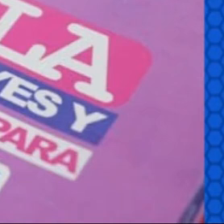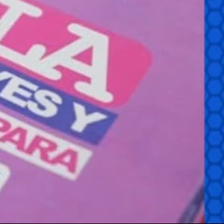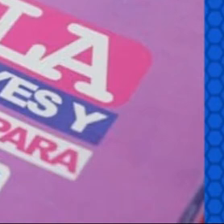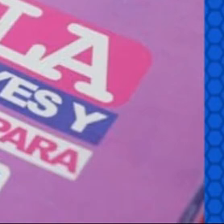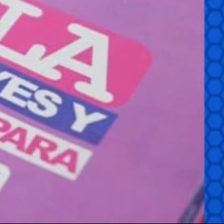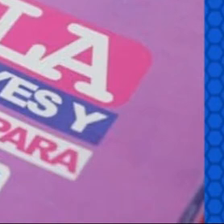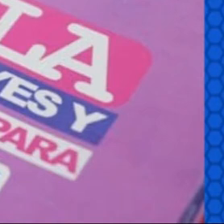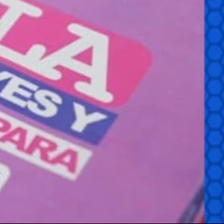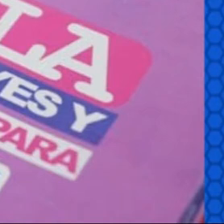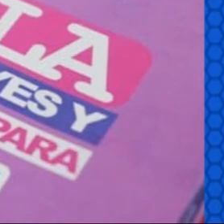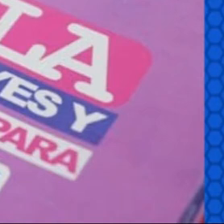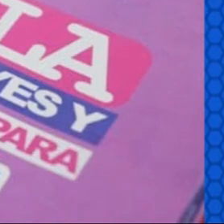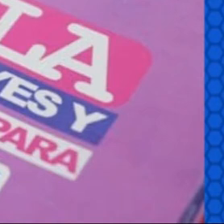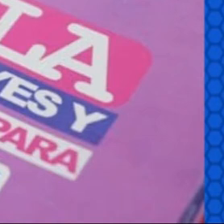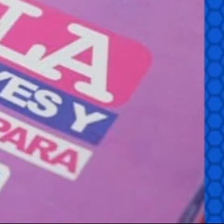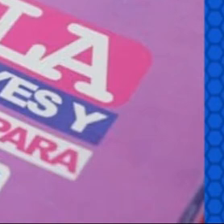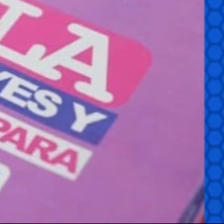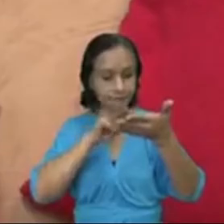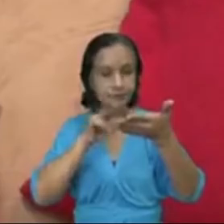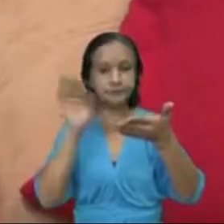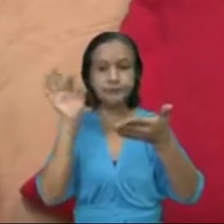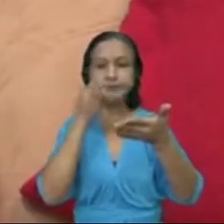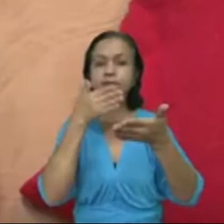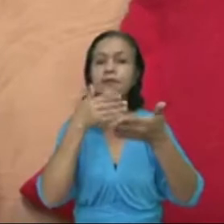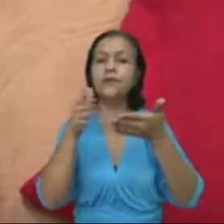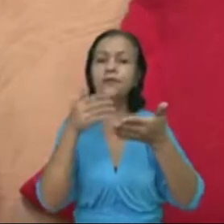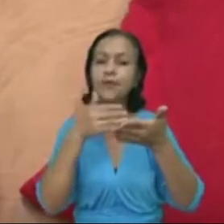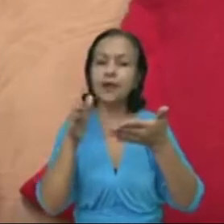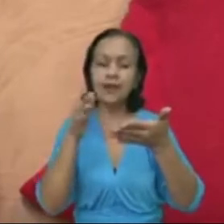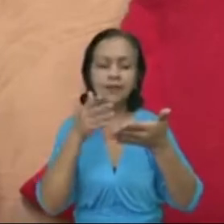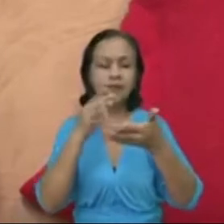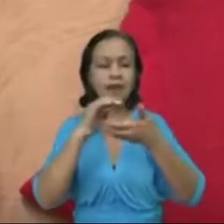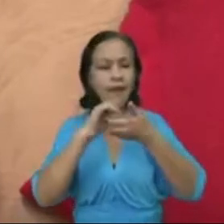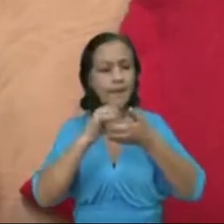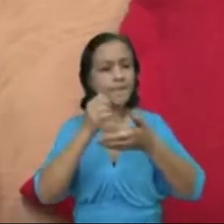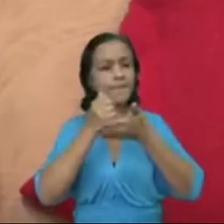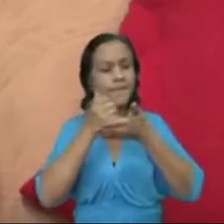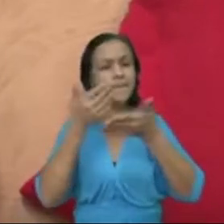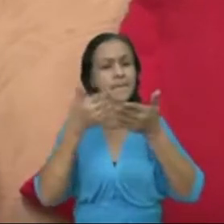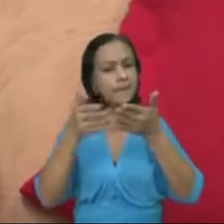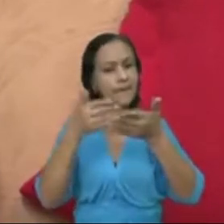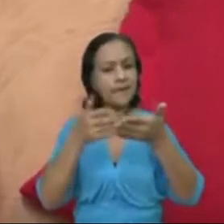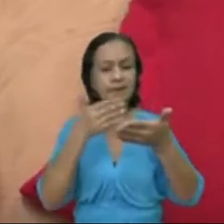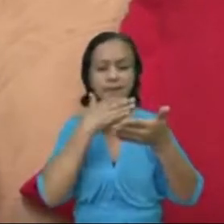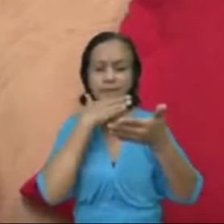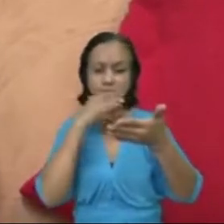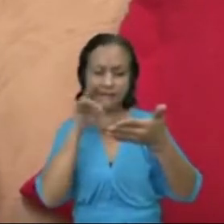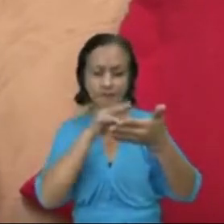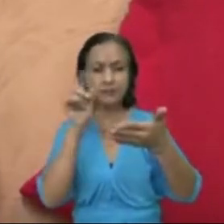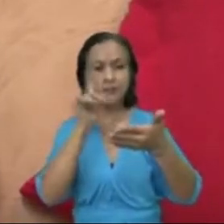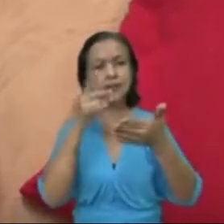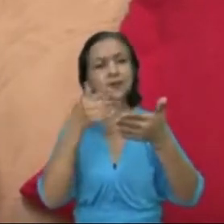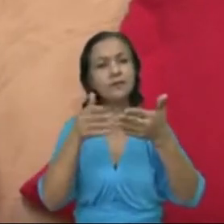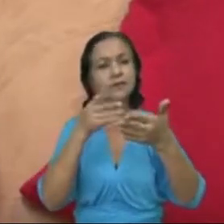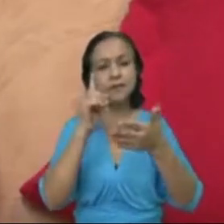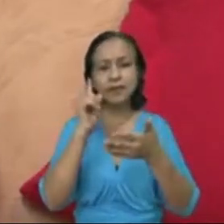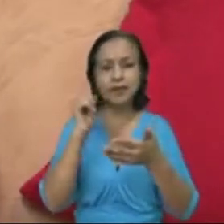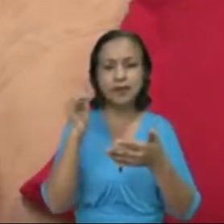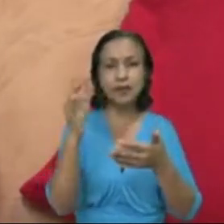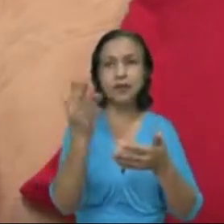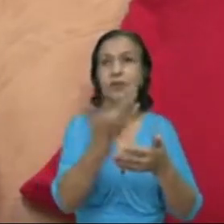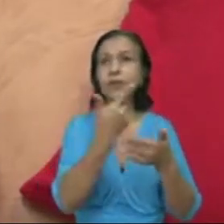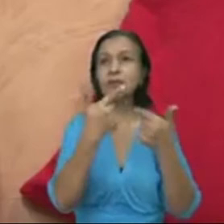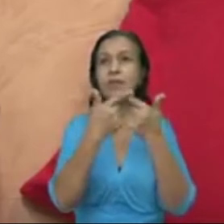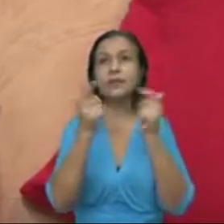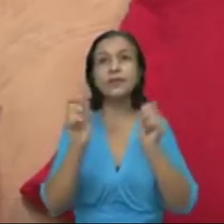necesitamos saber y de una forma sencilla, amigable, accesible para todos los sectores